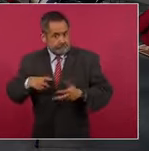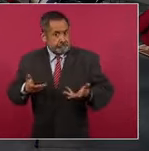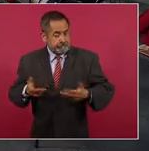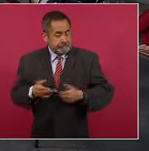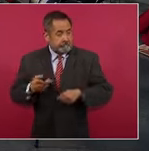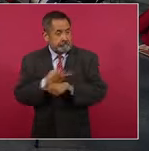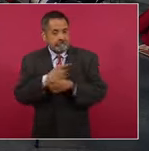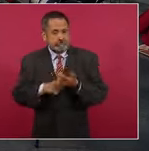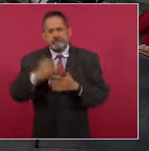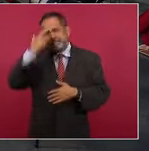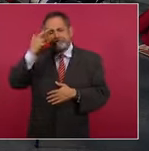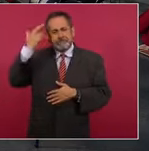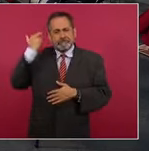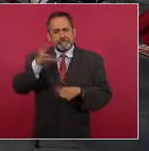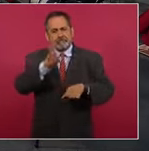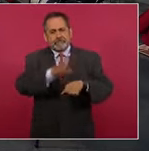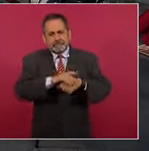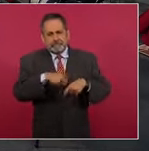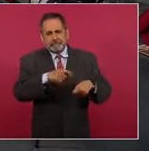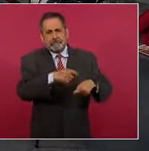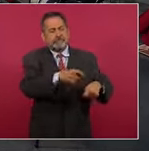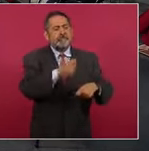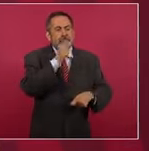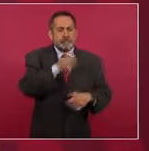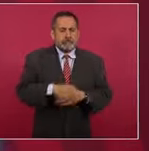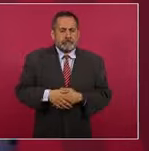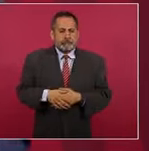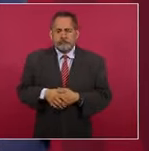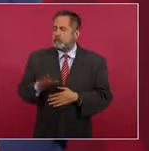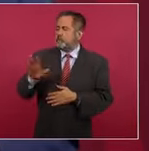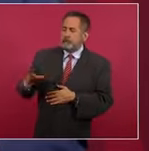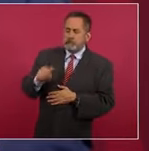estas concesiones, presidente. Todavía no hay